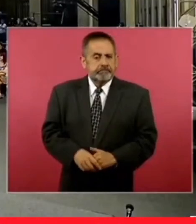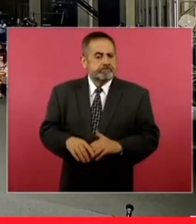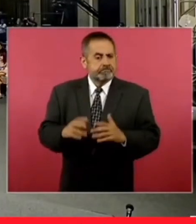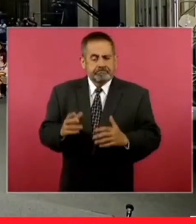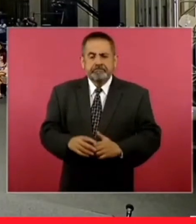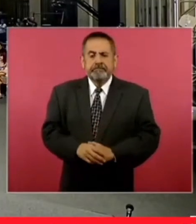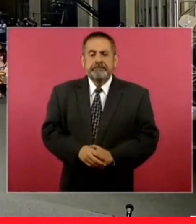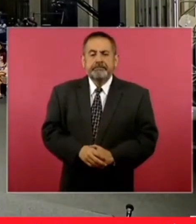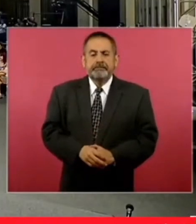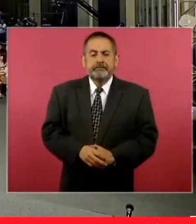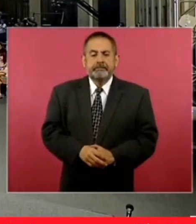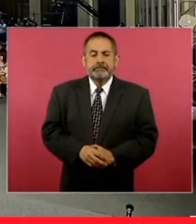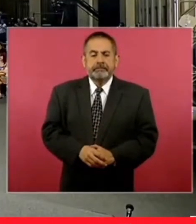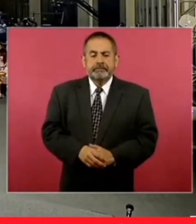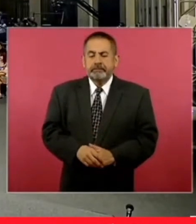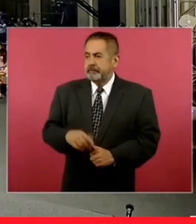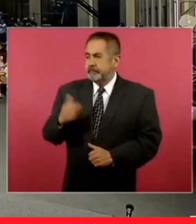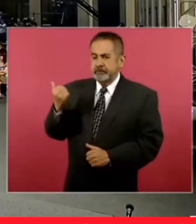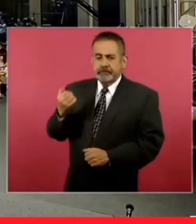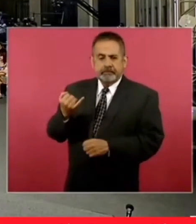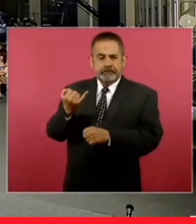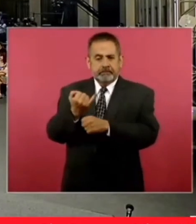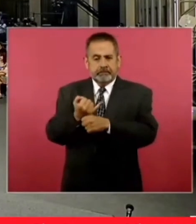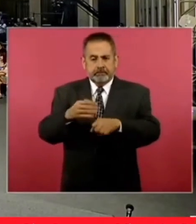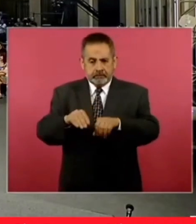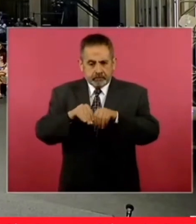Este era el informe y